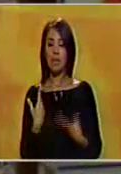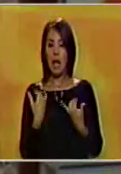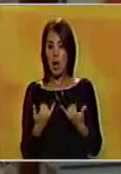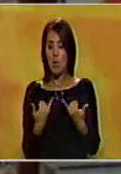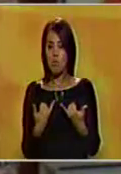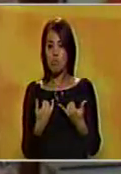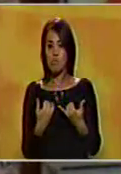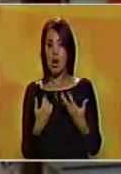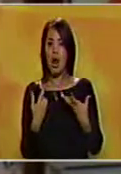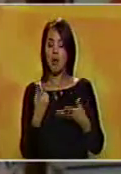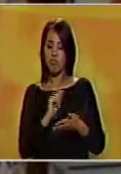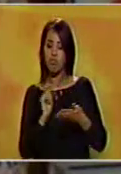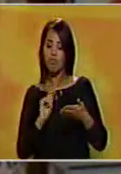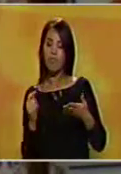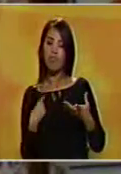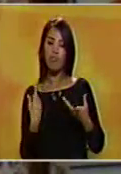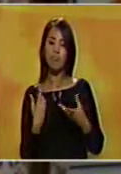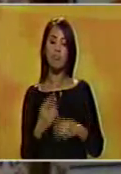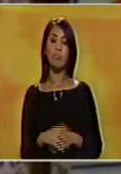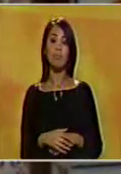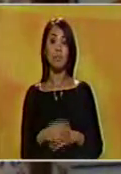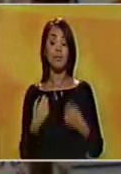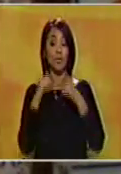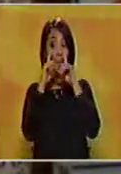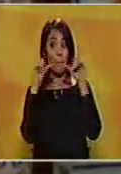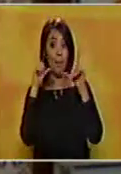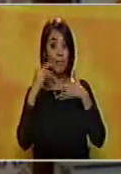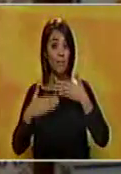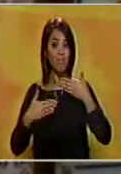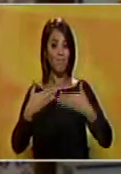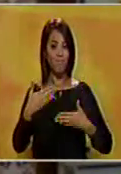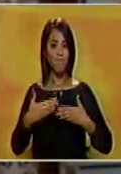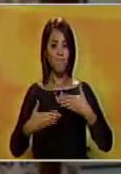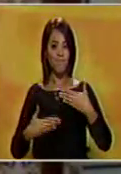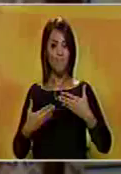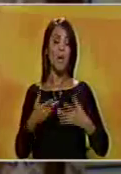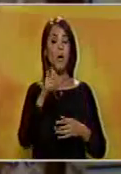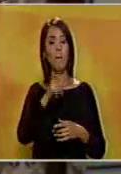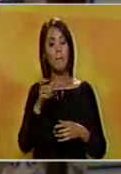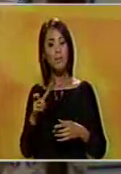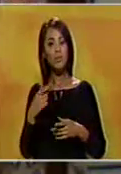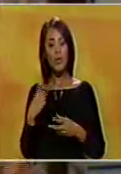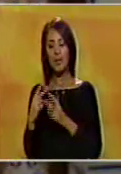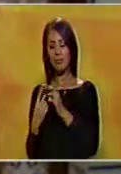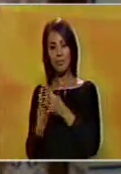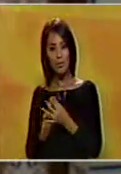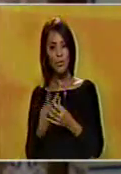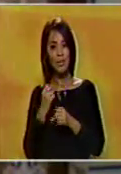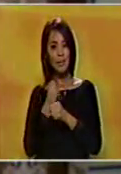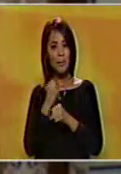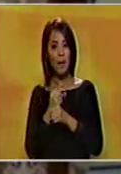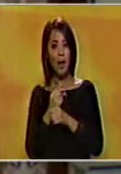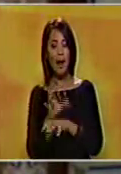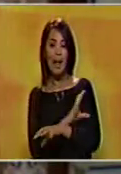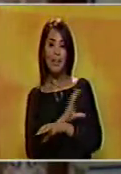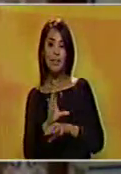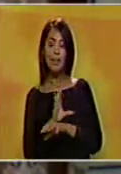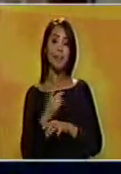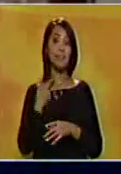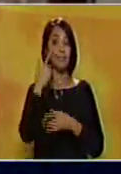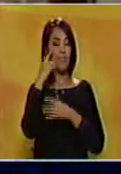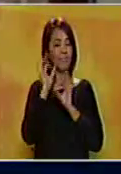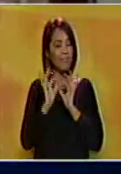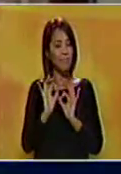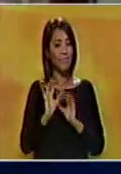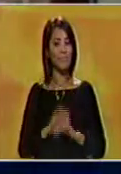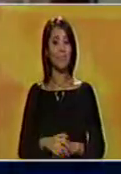empezando a producir y que vienen muchas sorpresas porque vengo con muchos dúos con artistas nacionales, con artistas internacionales, y estoy seguro que a la gente